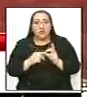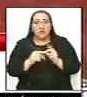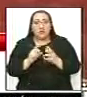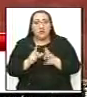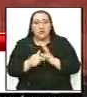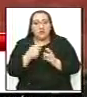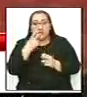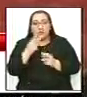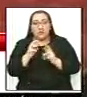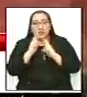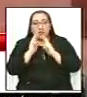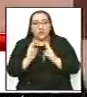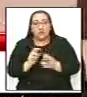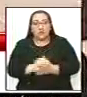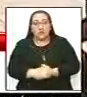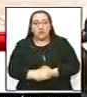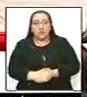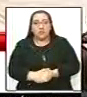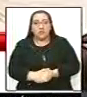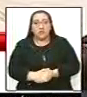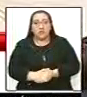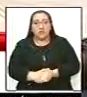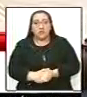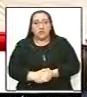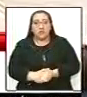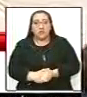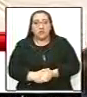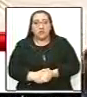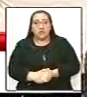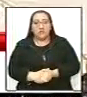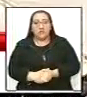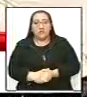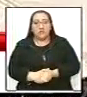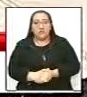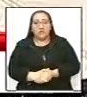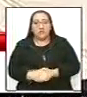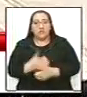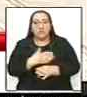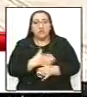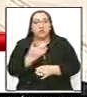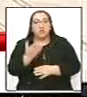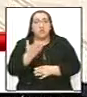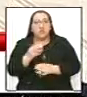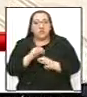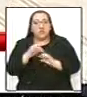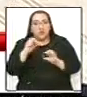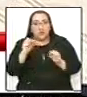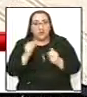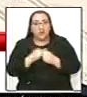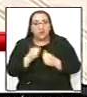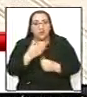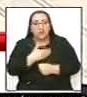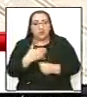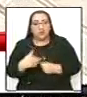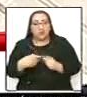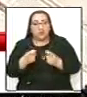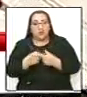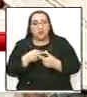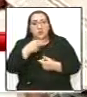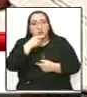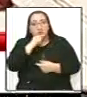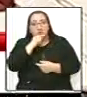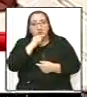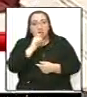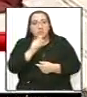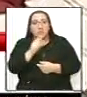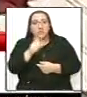resultado, cuál es de entonces de lo que había solicitado al Pleno la presidenta de la Comisión de la Mujer,